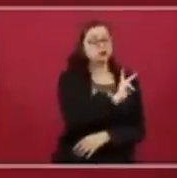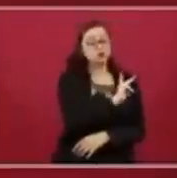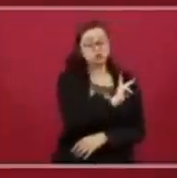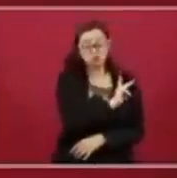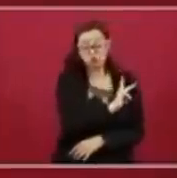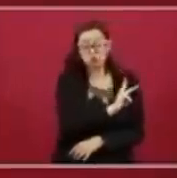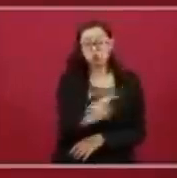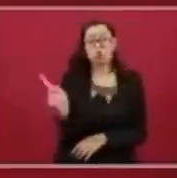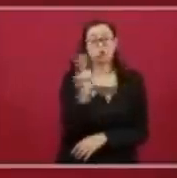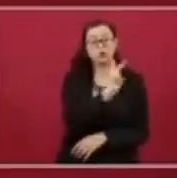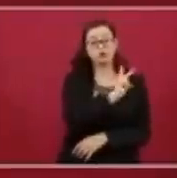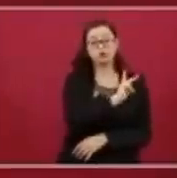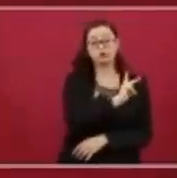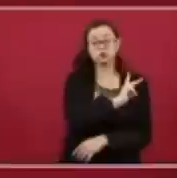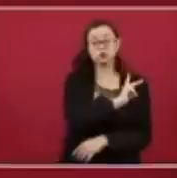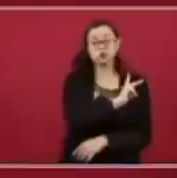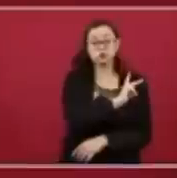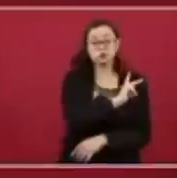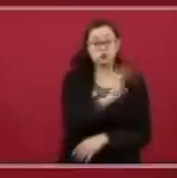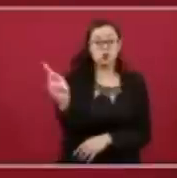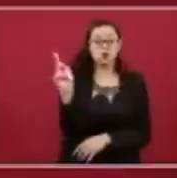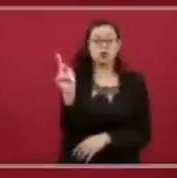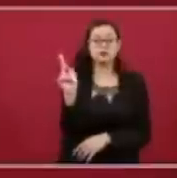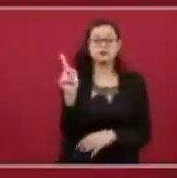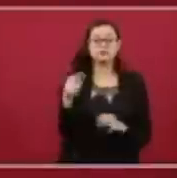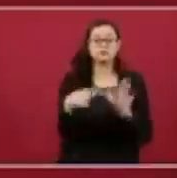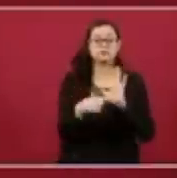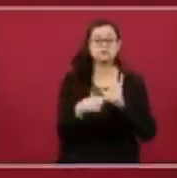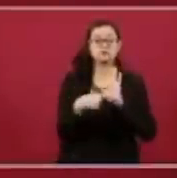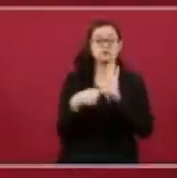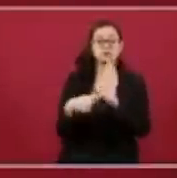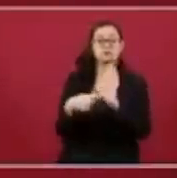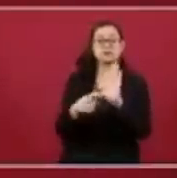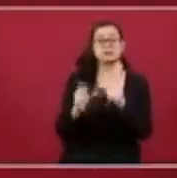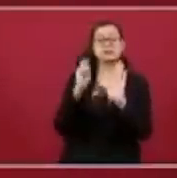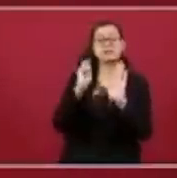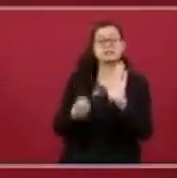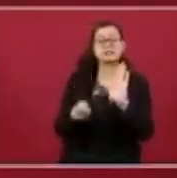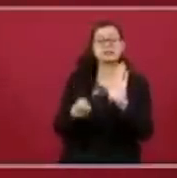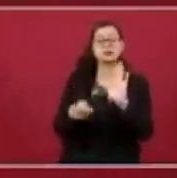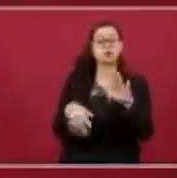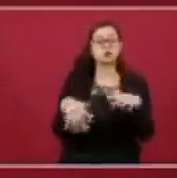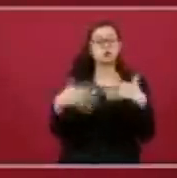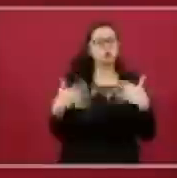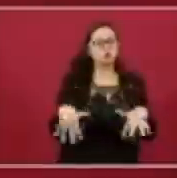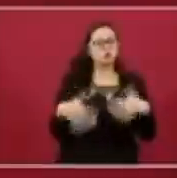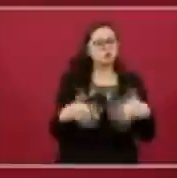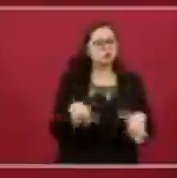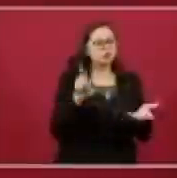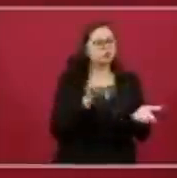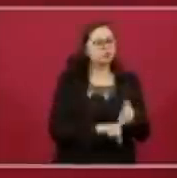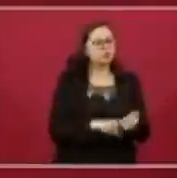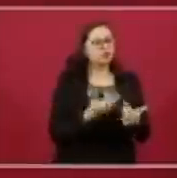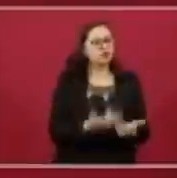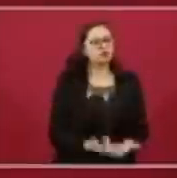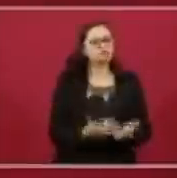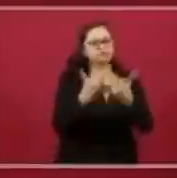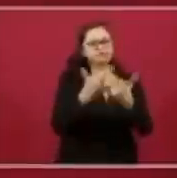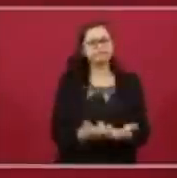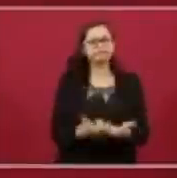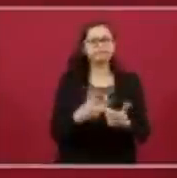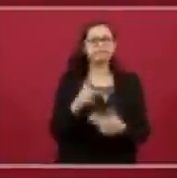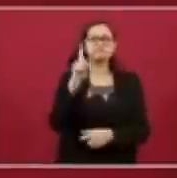todas, lo único que demostró fue el gran capital que tenemos de